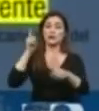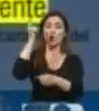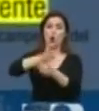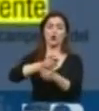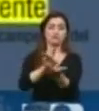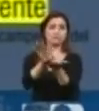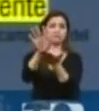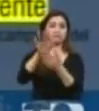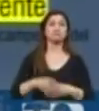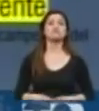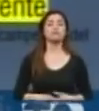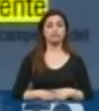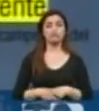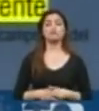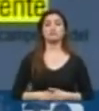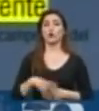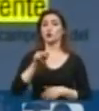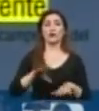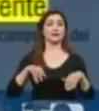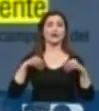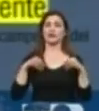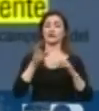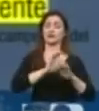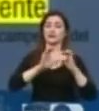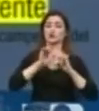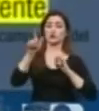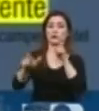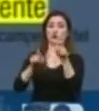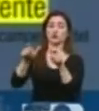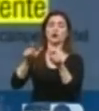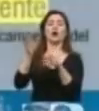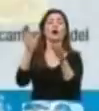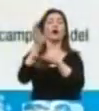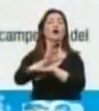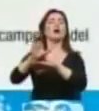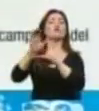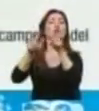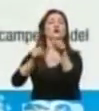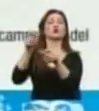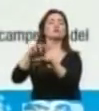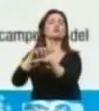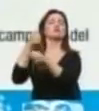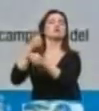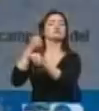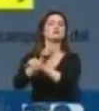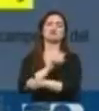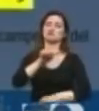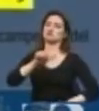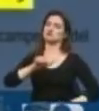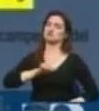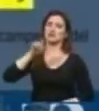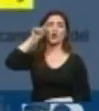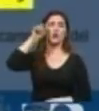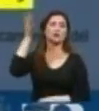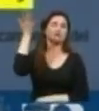separación inmediata debido a su inaceptable comportamiento frente a los agricultores del país. Además, dice que este tipo de actitudes